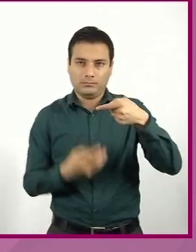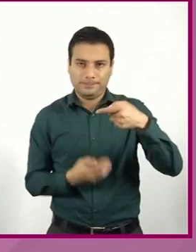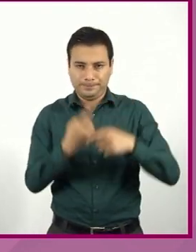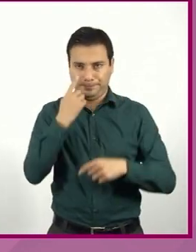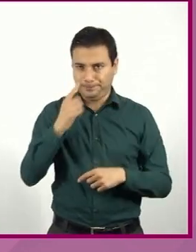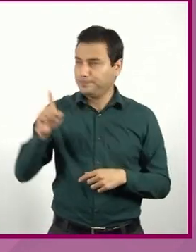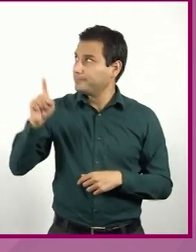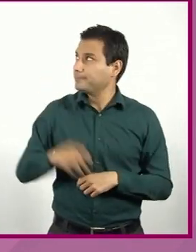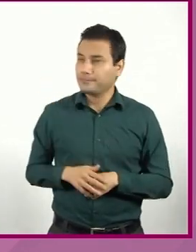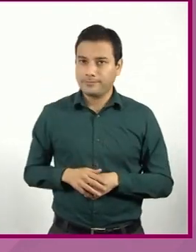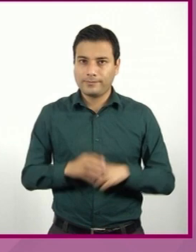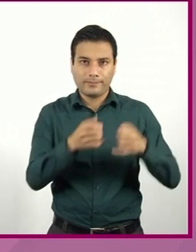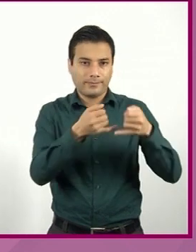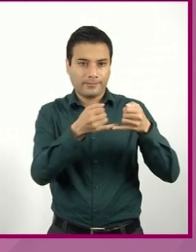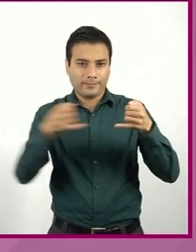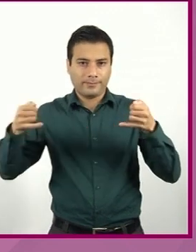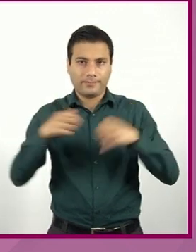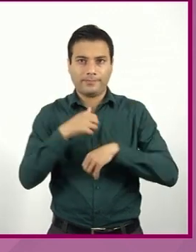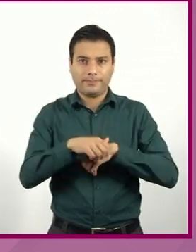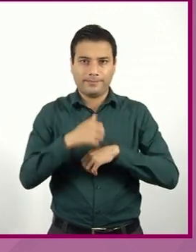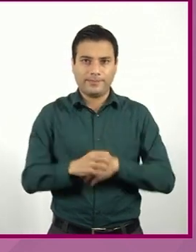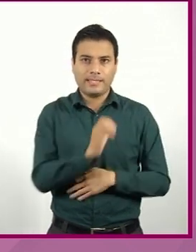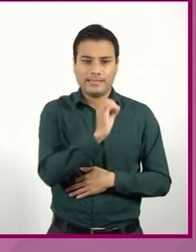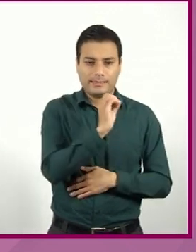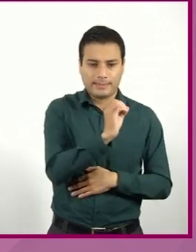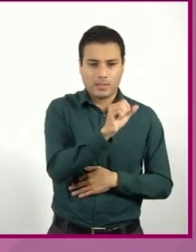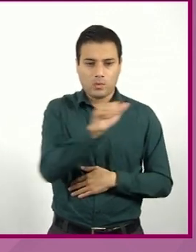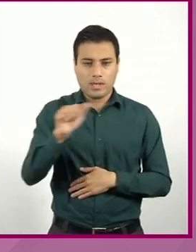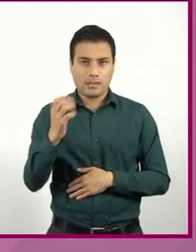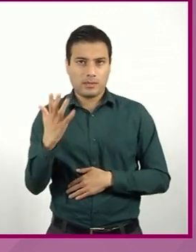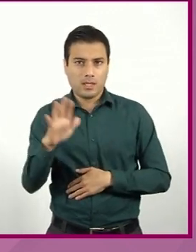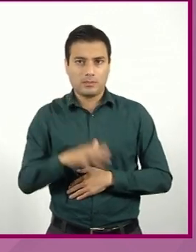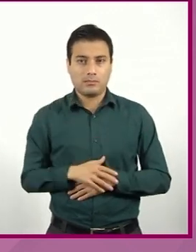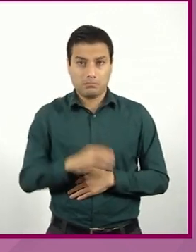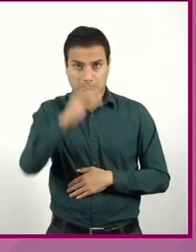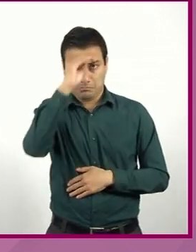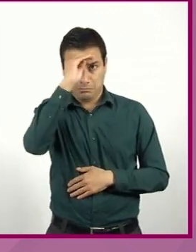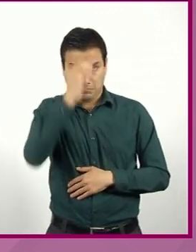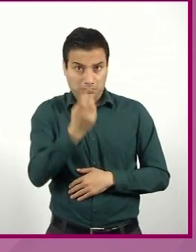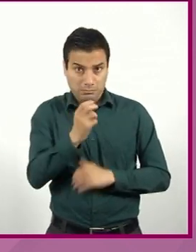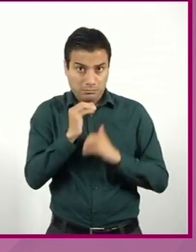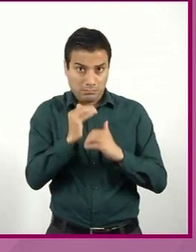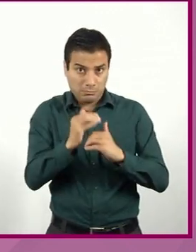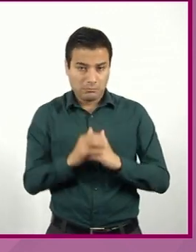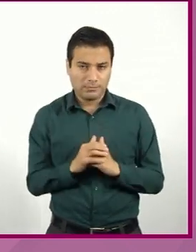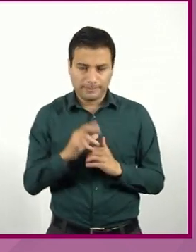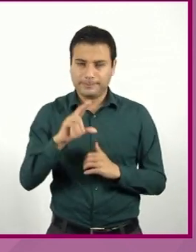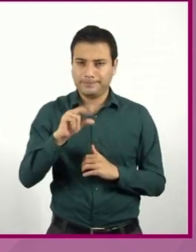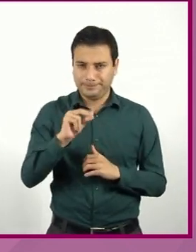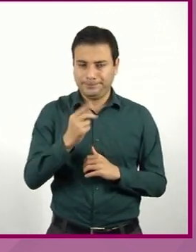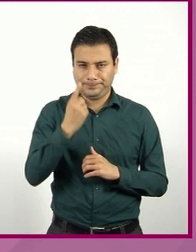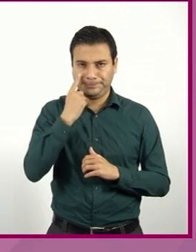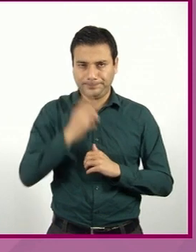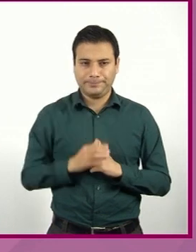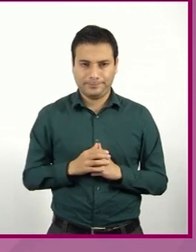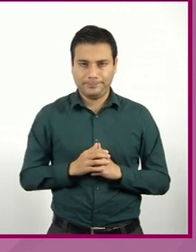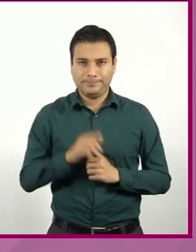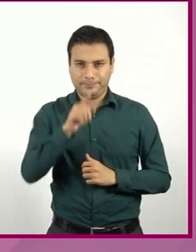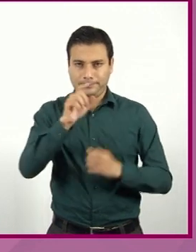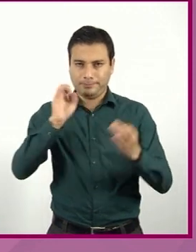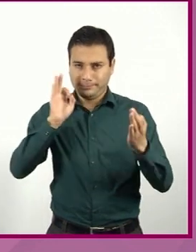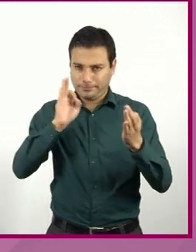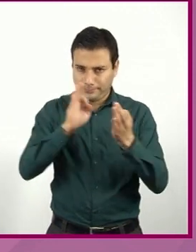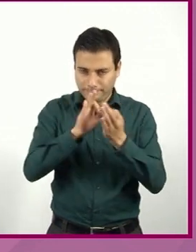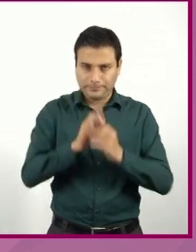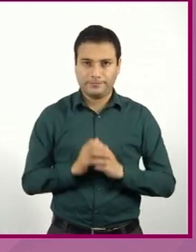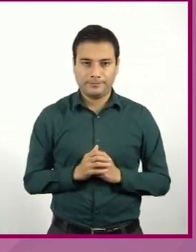10. Pareciera que son los únicos números que puede contener. Ahora hagamos un acercamiento al